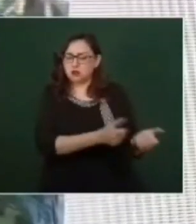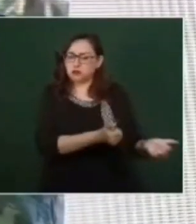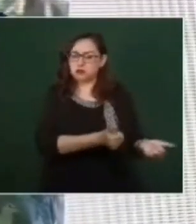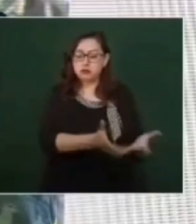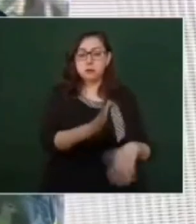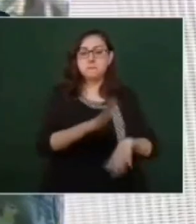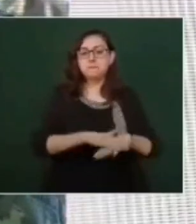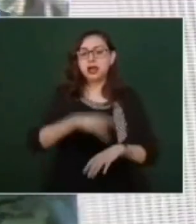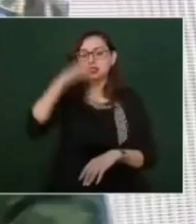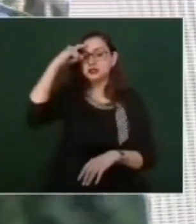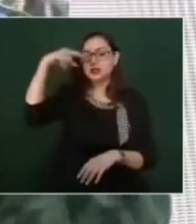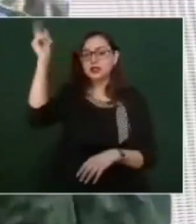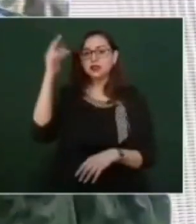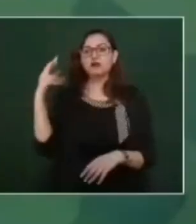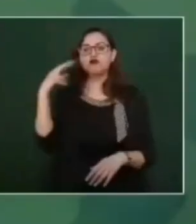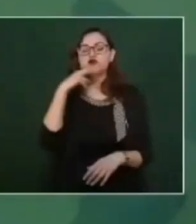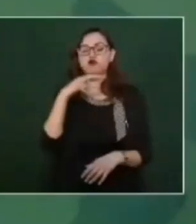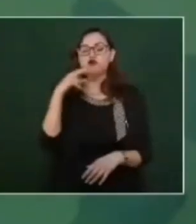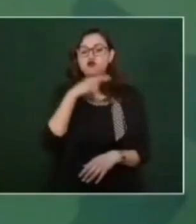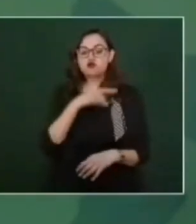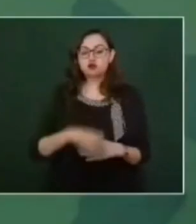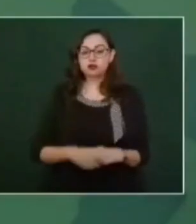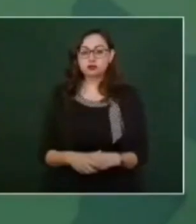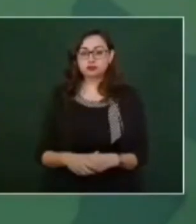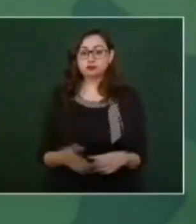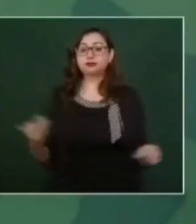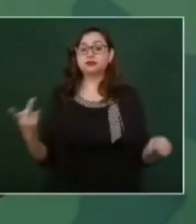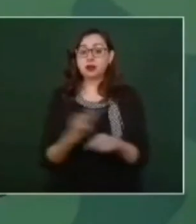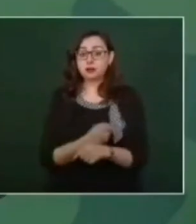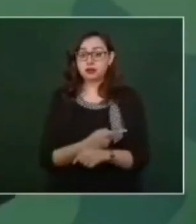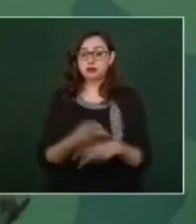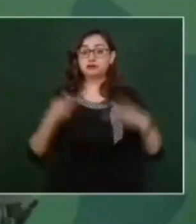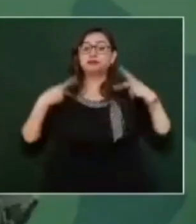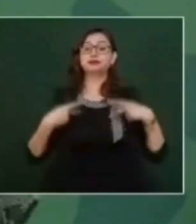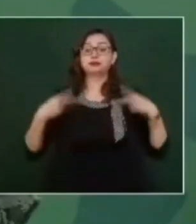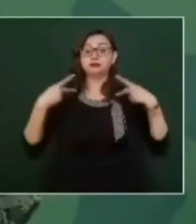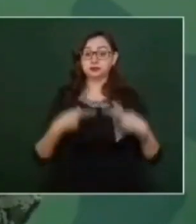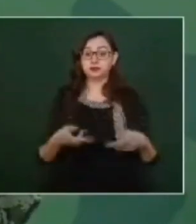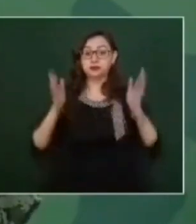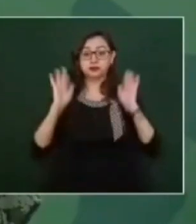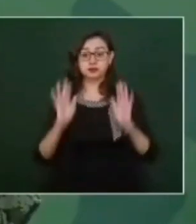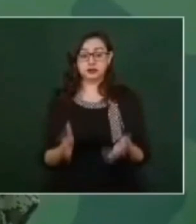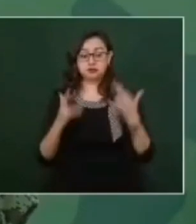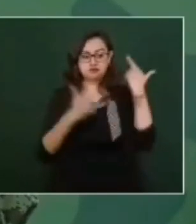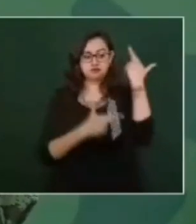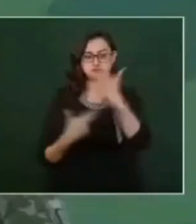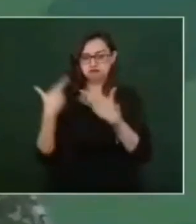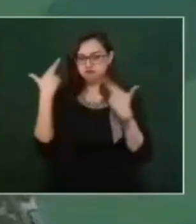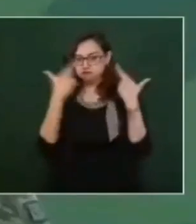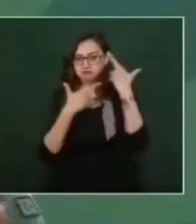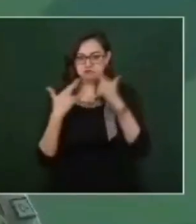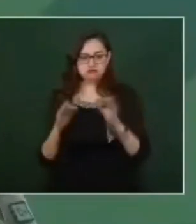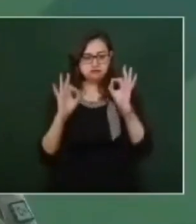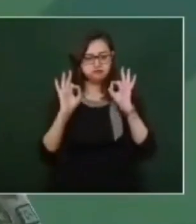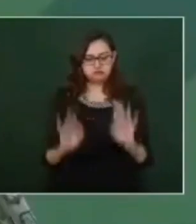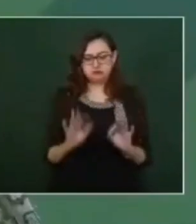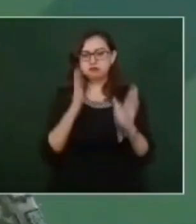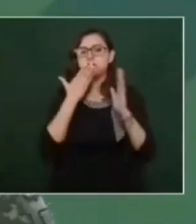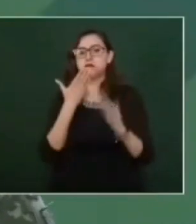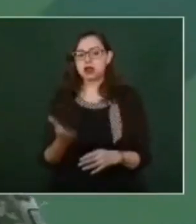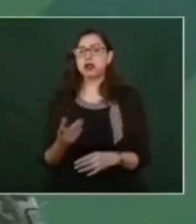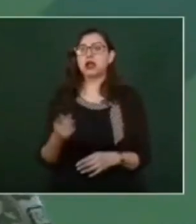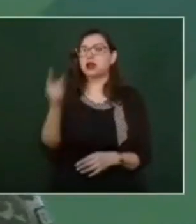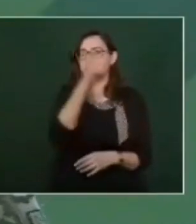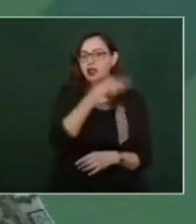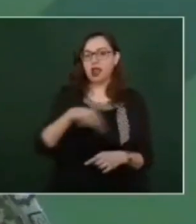bien, una vez que el pasajero ha pasado estos filtros de revisión, se encuentra en la zona estéril. Esta es la zona